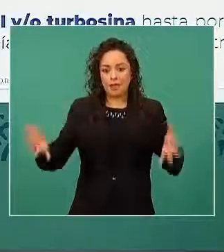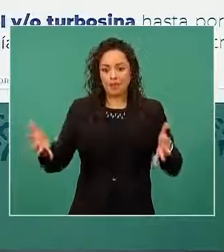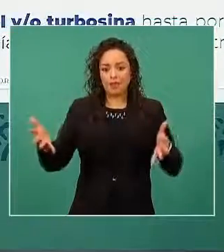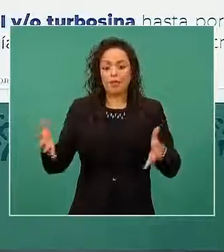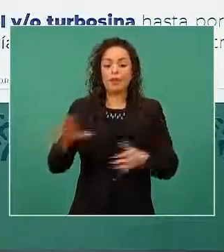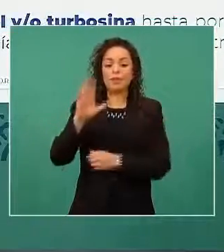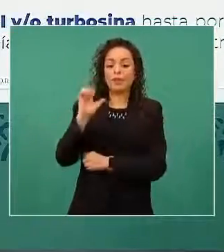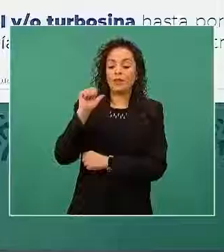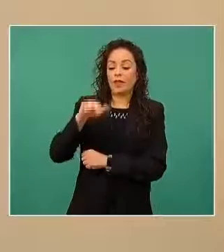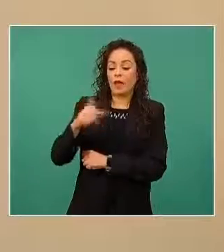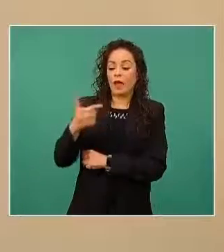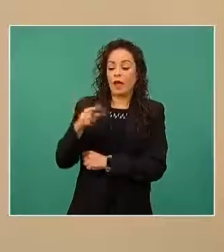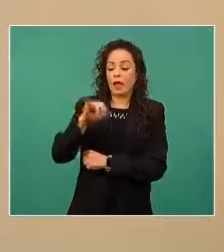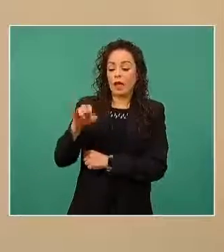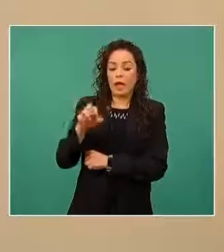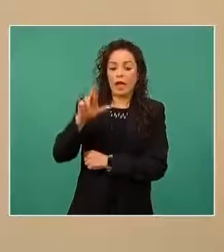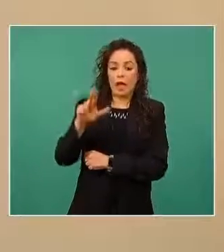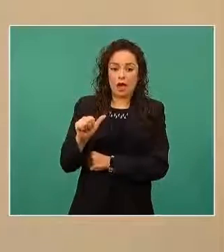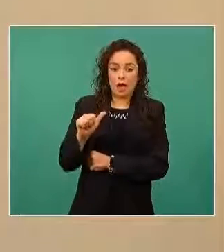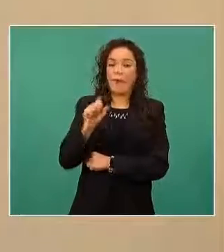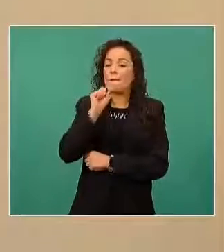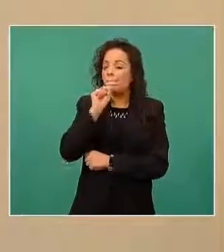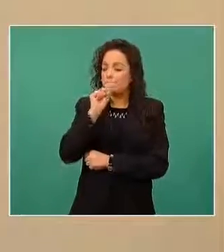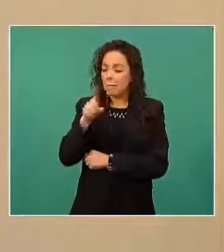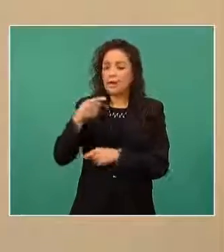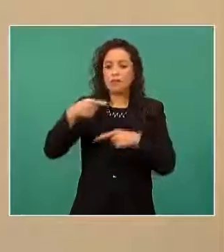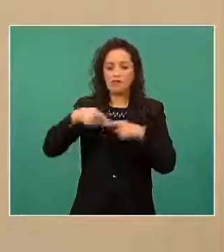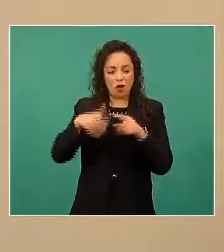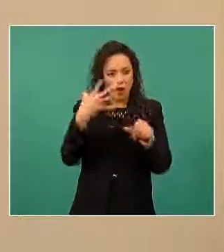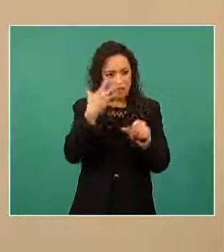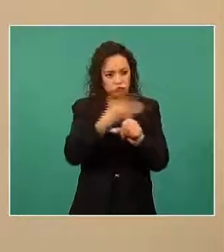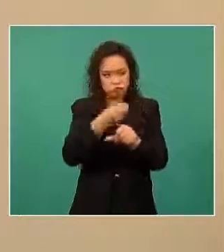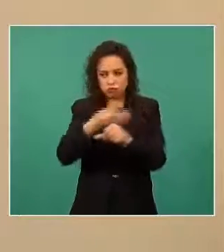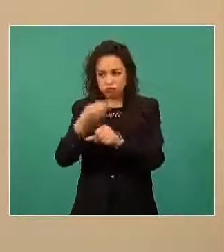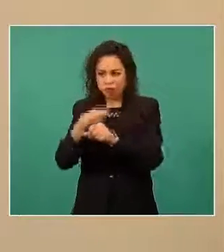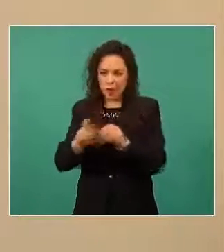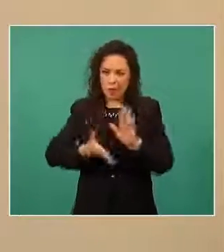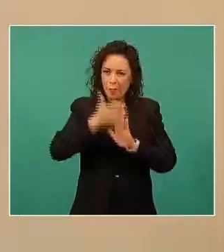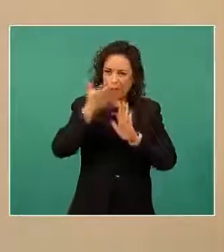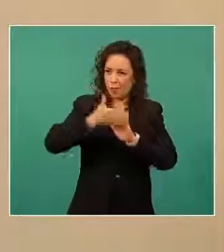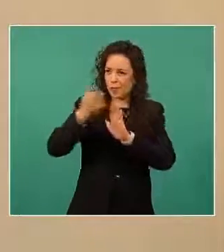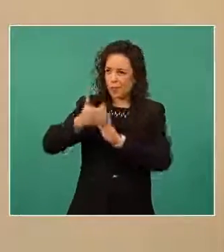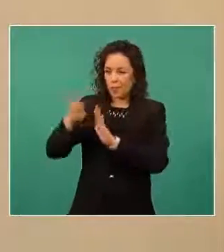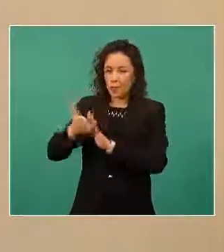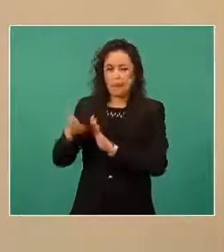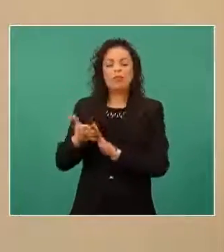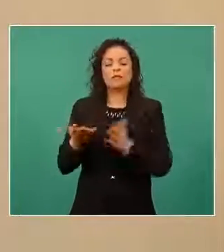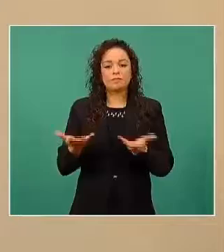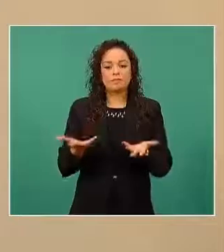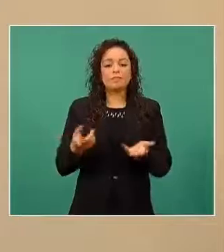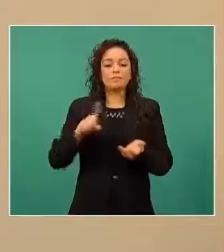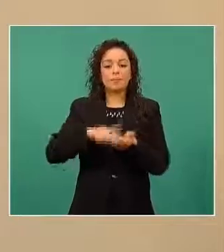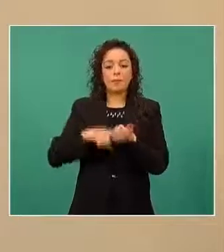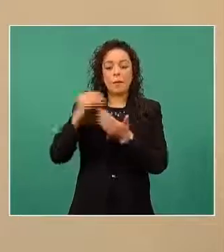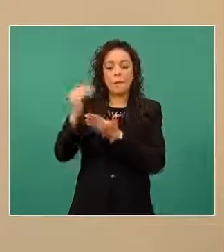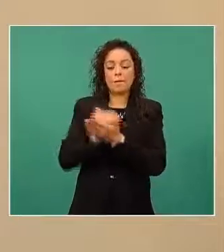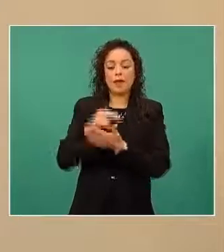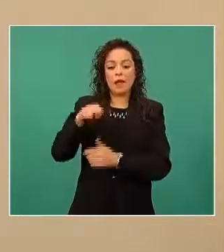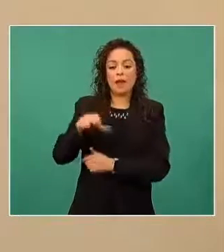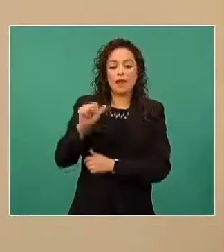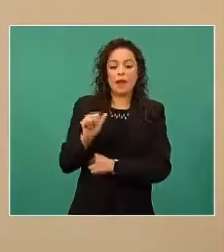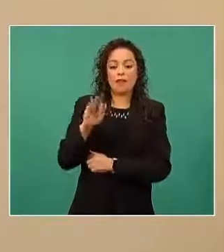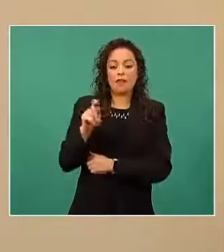Cangrejera entró en una rehabilitación donde se está disminuyendo la importación de naftas que actualmente